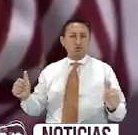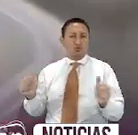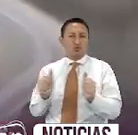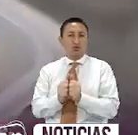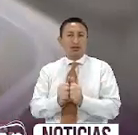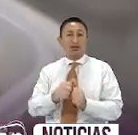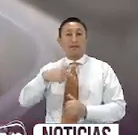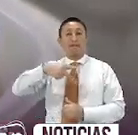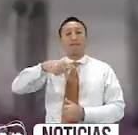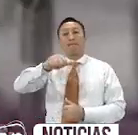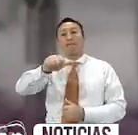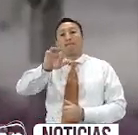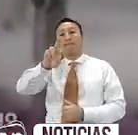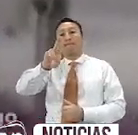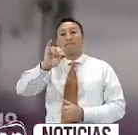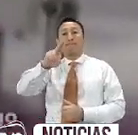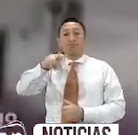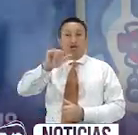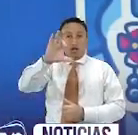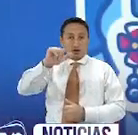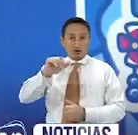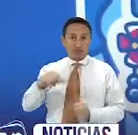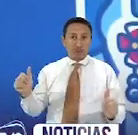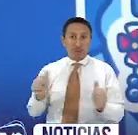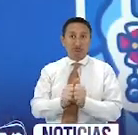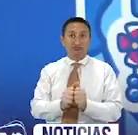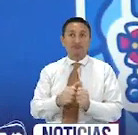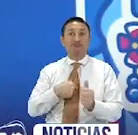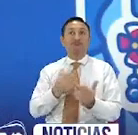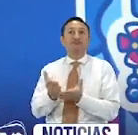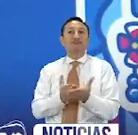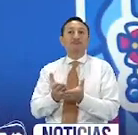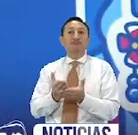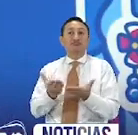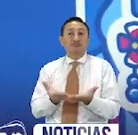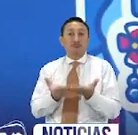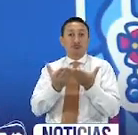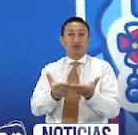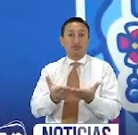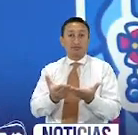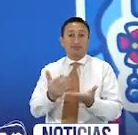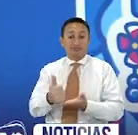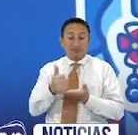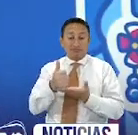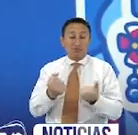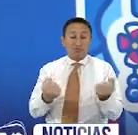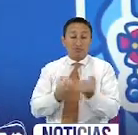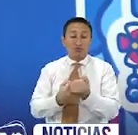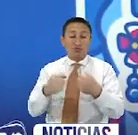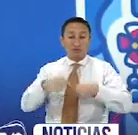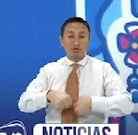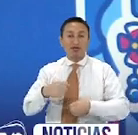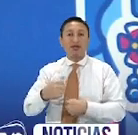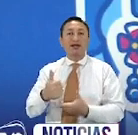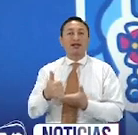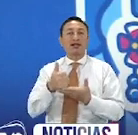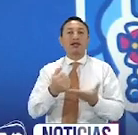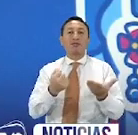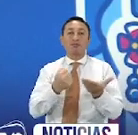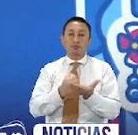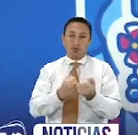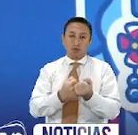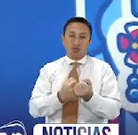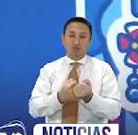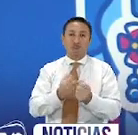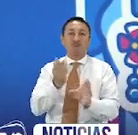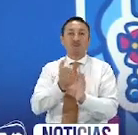el Patronato San José. El servicio que ofrecemos es la atención integral con acompañamiento psicosocial para niños y